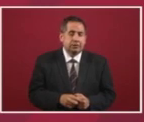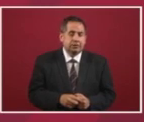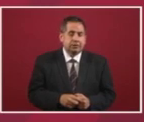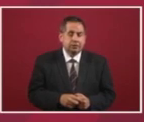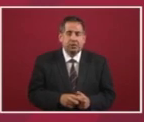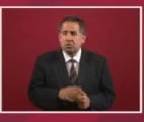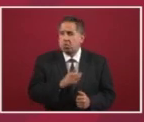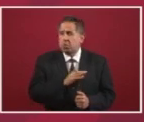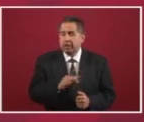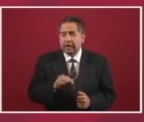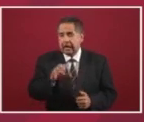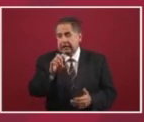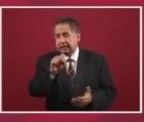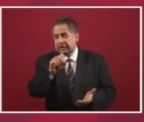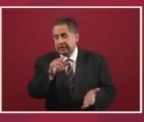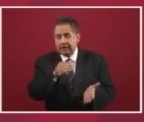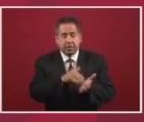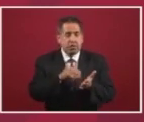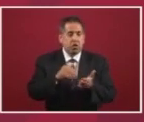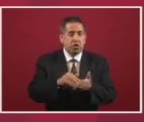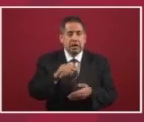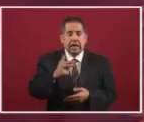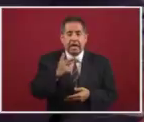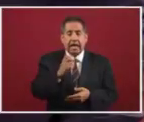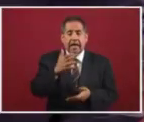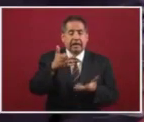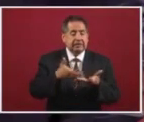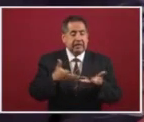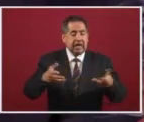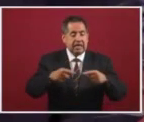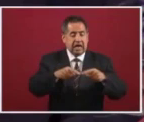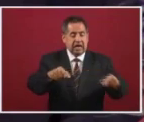como 60 millones de hectáreas del territorio nacional